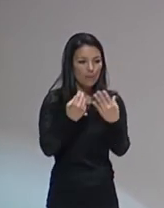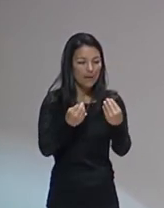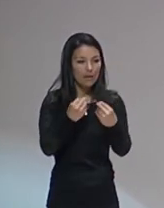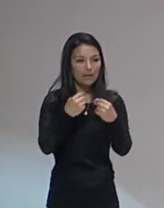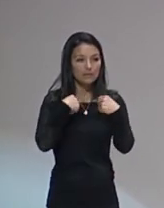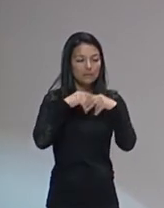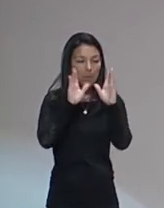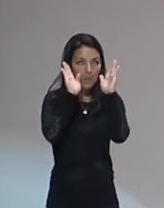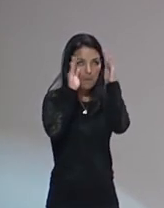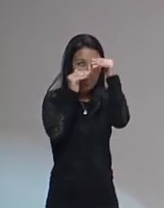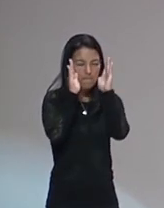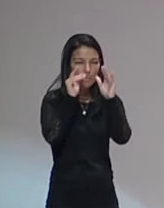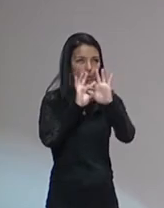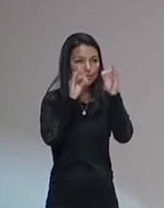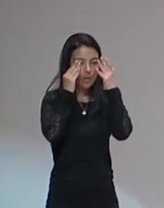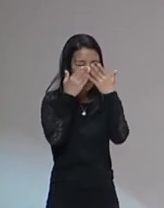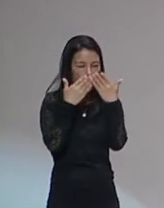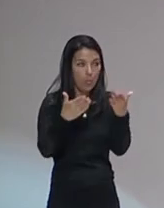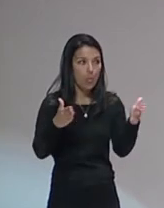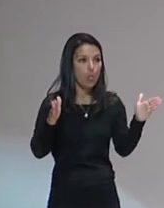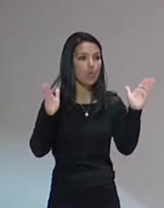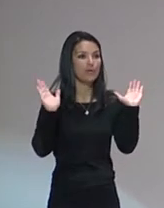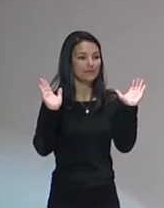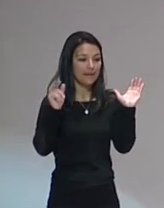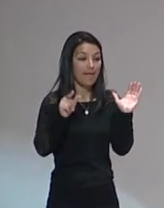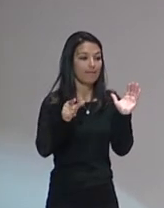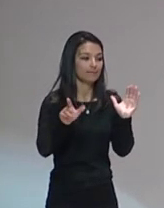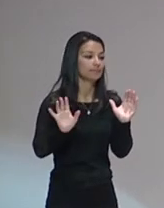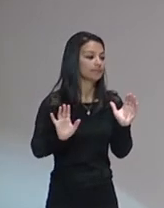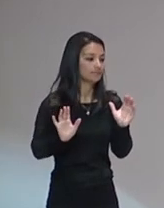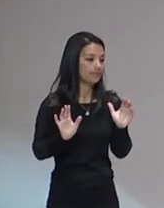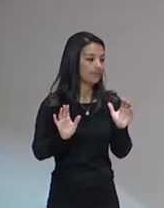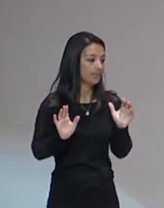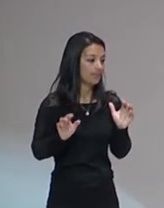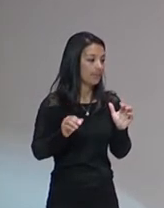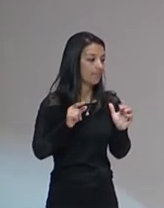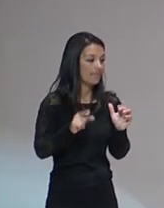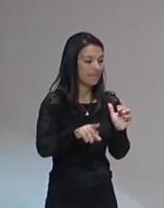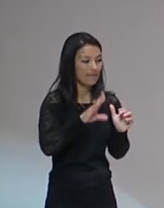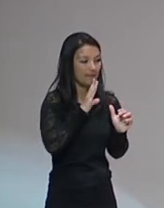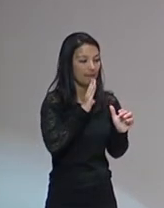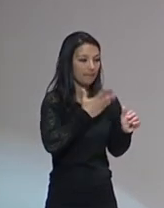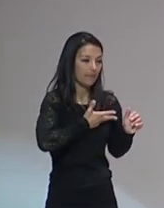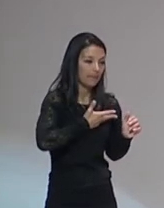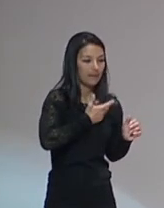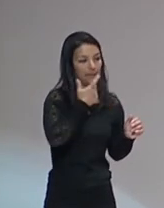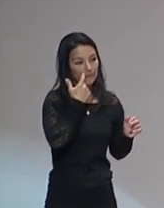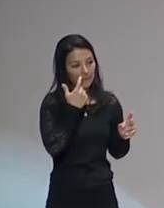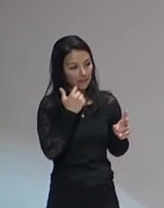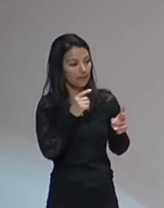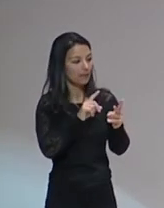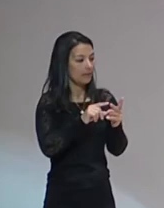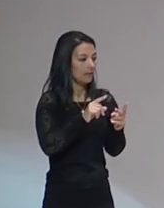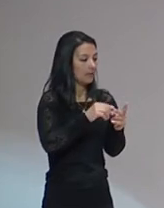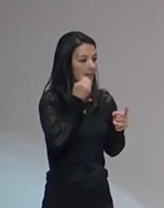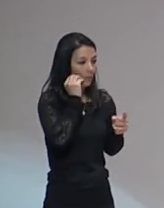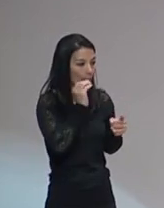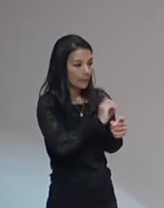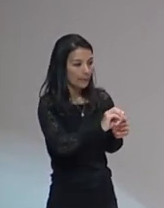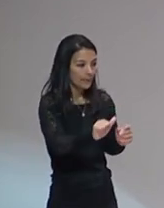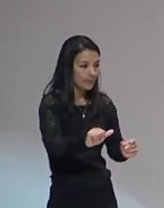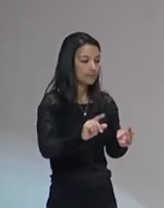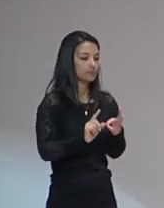mirada. Y eso es la madre, el padre, los